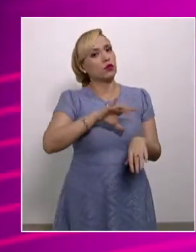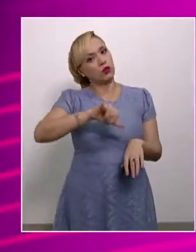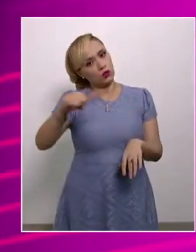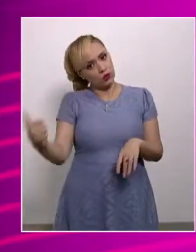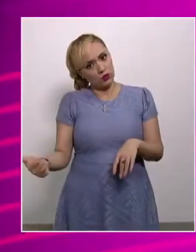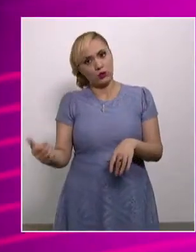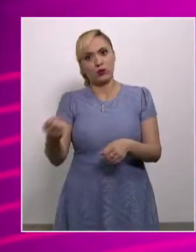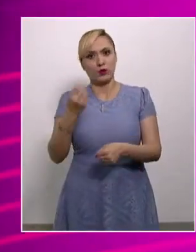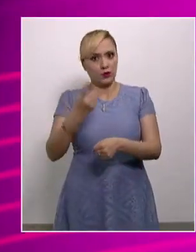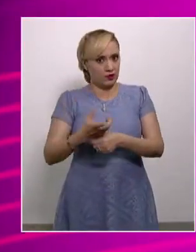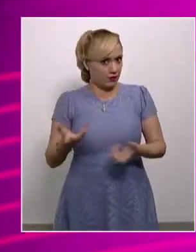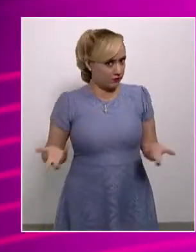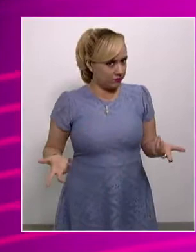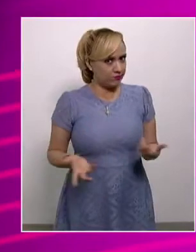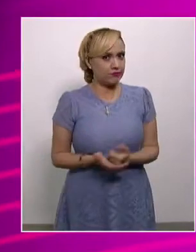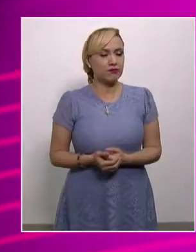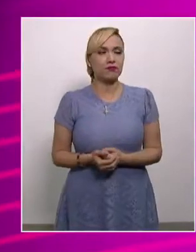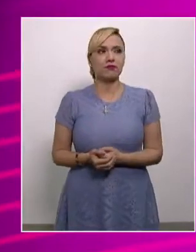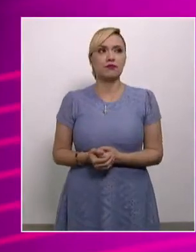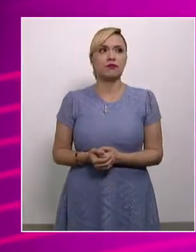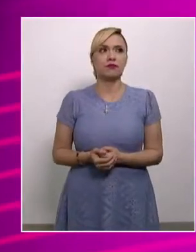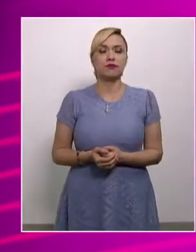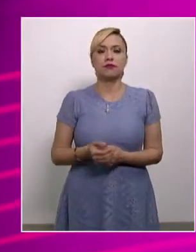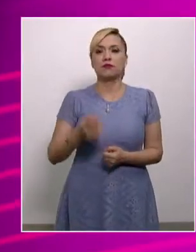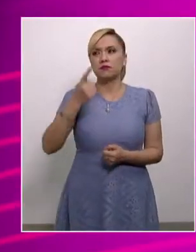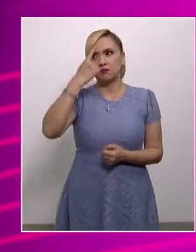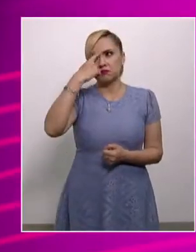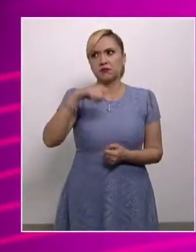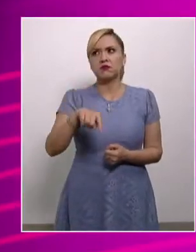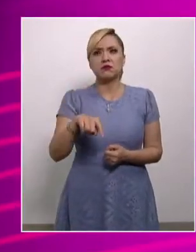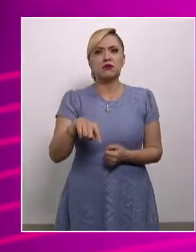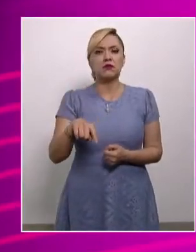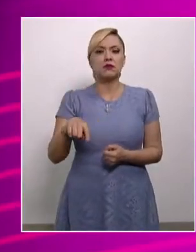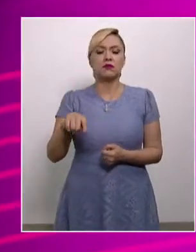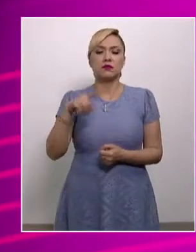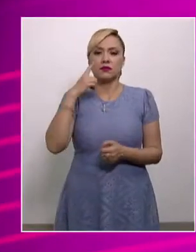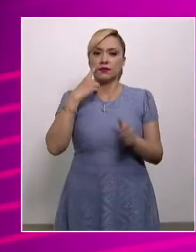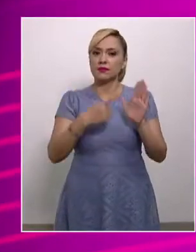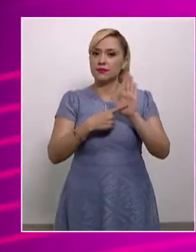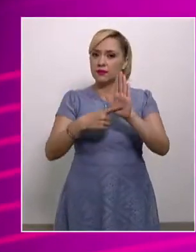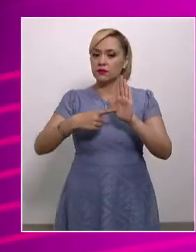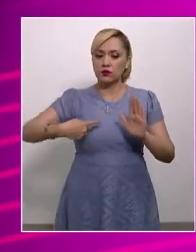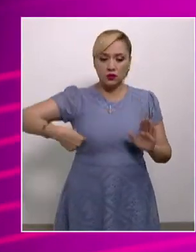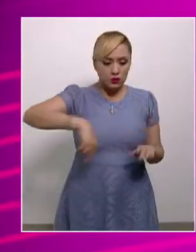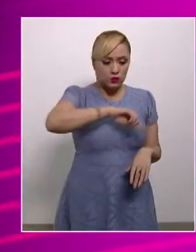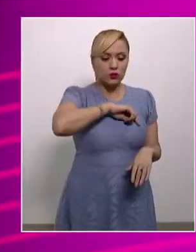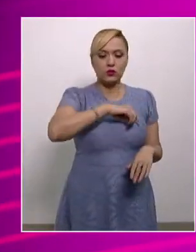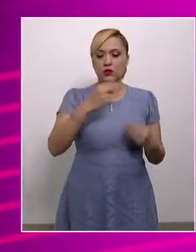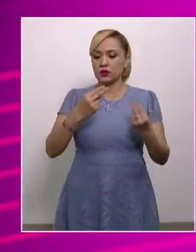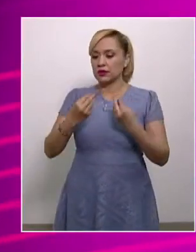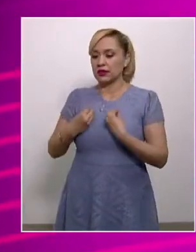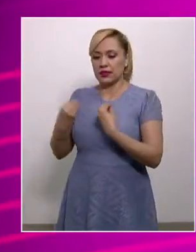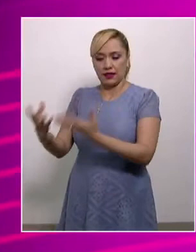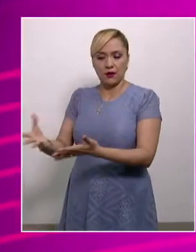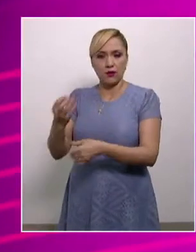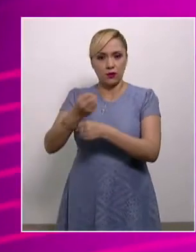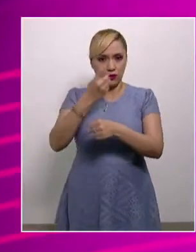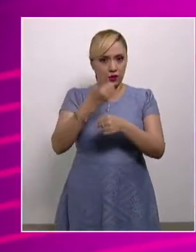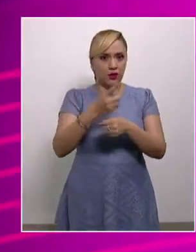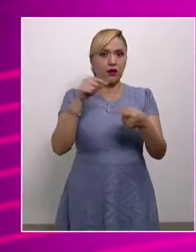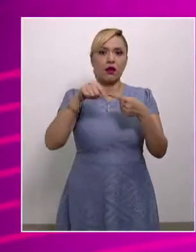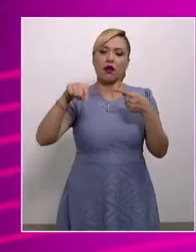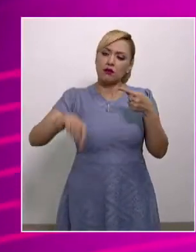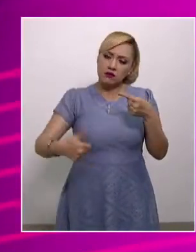opción. Y sobre todo para poder clarificar que nosotros necesitamos darle opciones, pero también